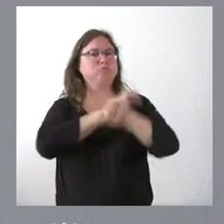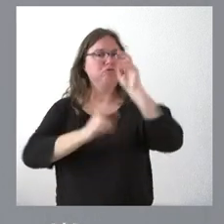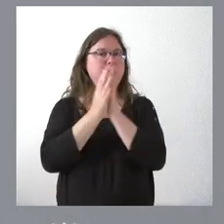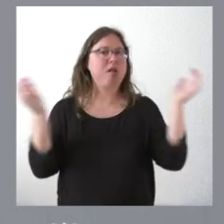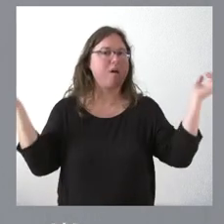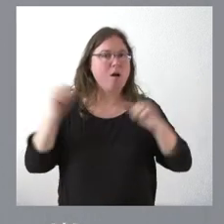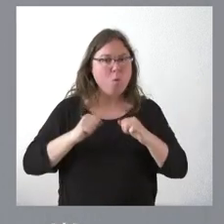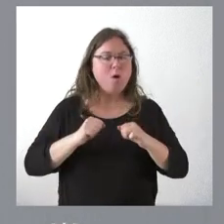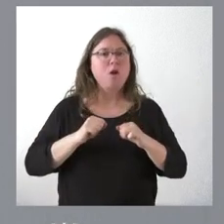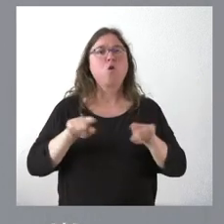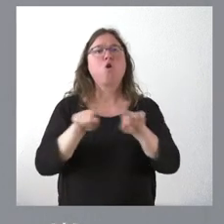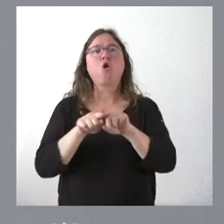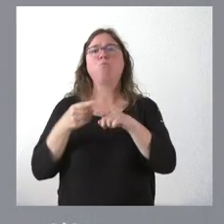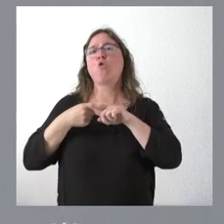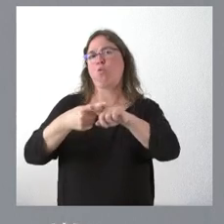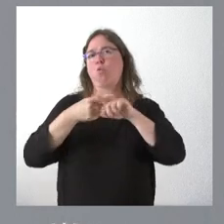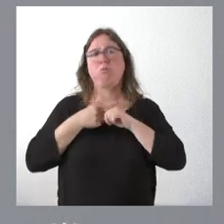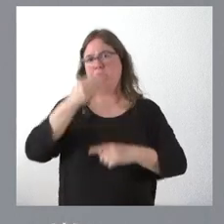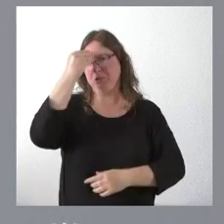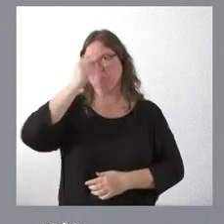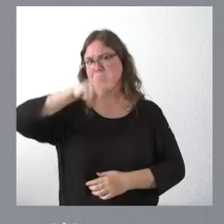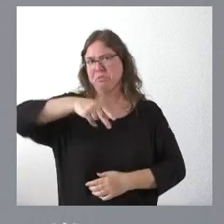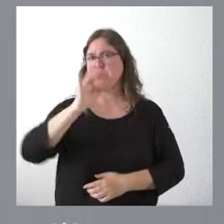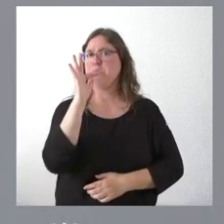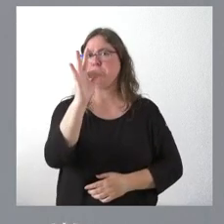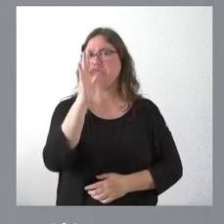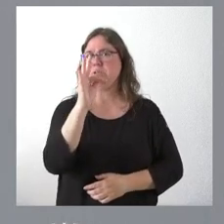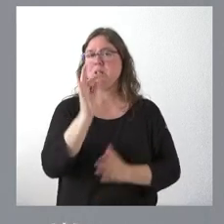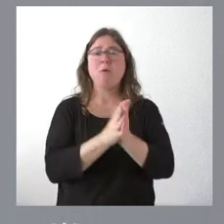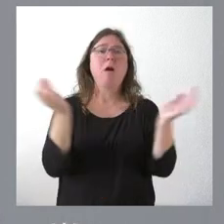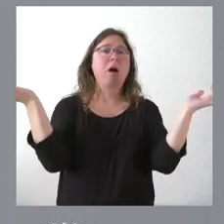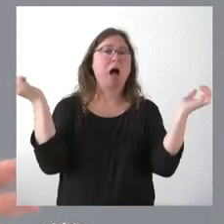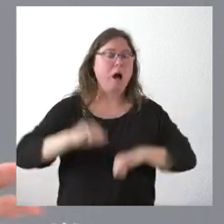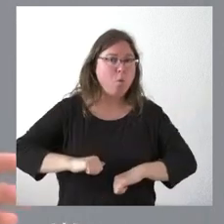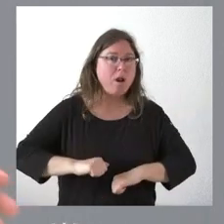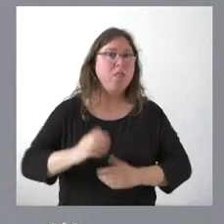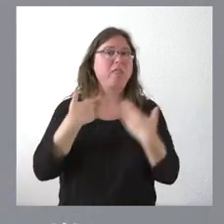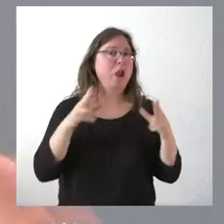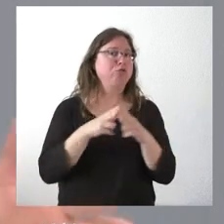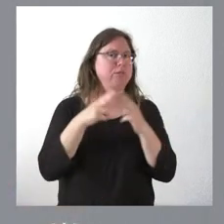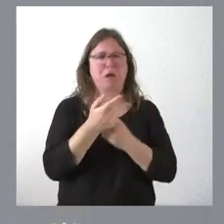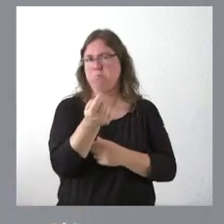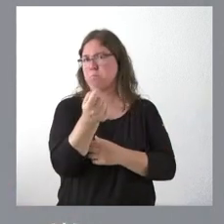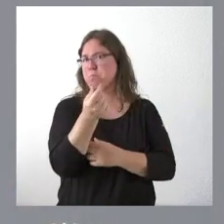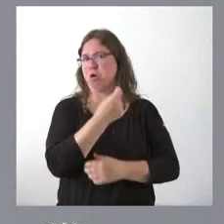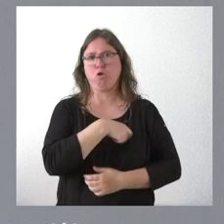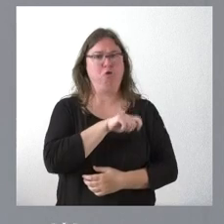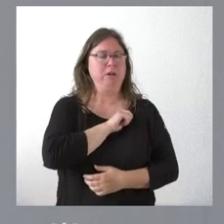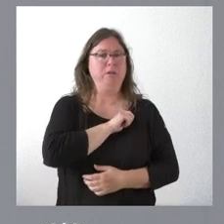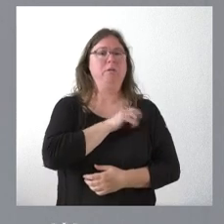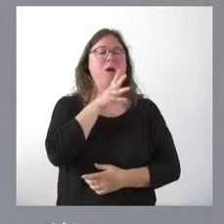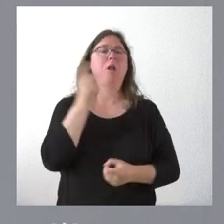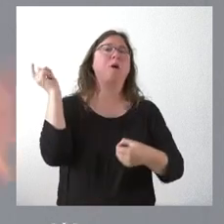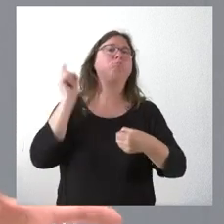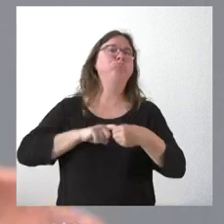buscar posiciones comunes. Yo creo que esto es positivo. Hay pocos acuerdos del diálogo social en España en estos momentos en los que